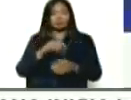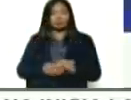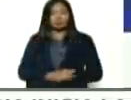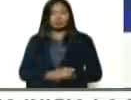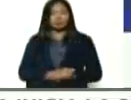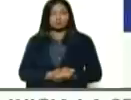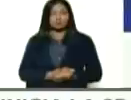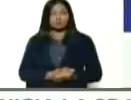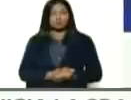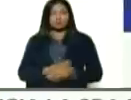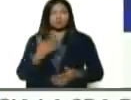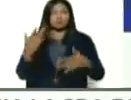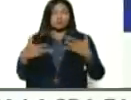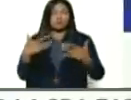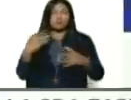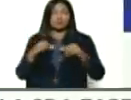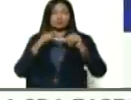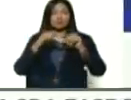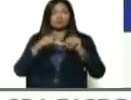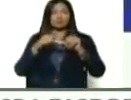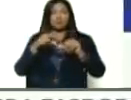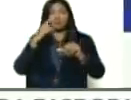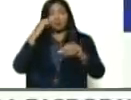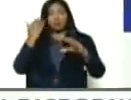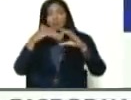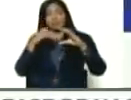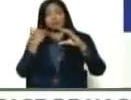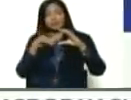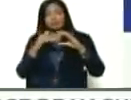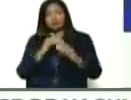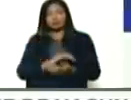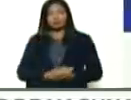actividades permanente vamos a ver los mensajes